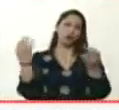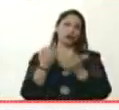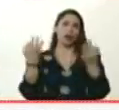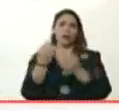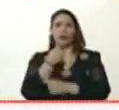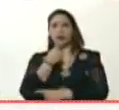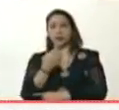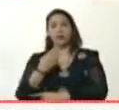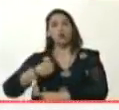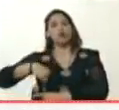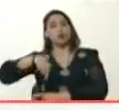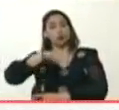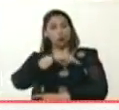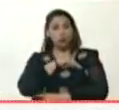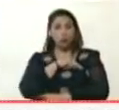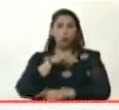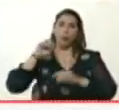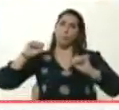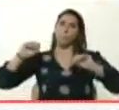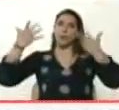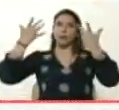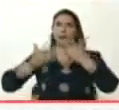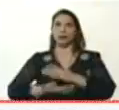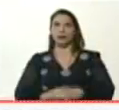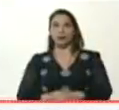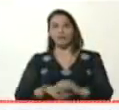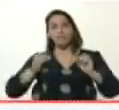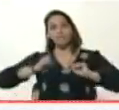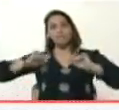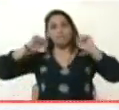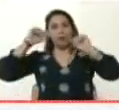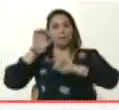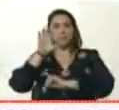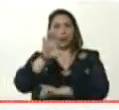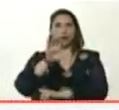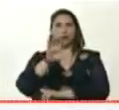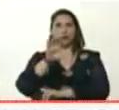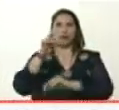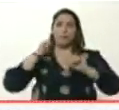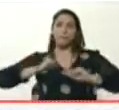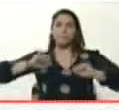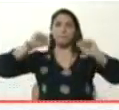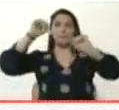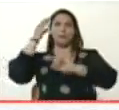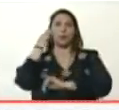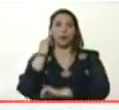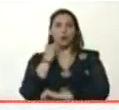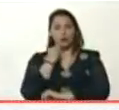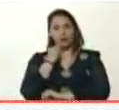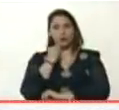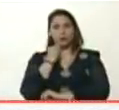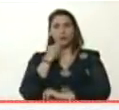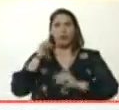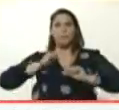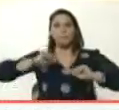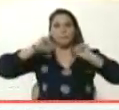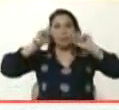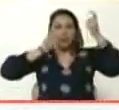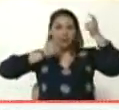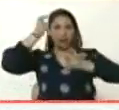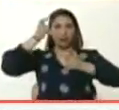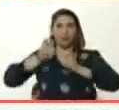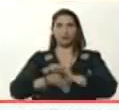decimos, nosotros venceremos. ¡Que viva la patria! ¡Que viva! ¡Que viva Bolívar! ¡Que viva! ¡Que viva